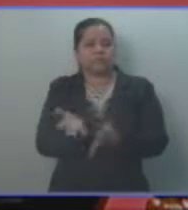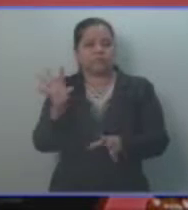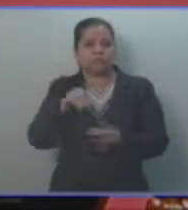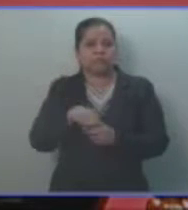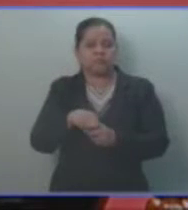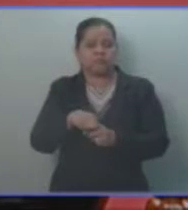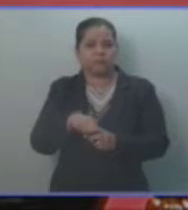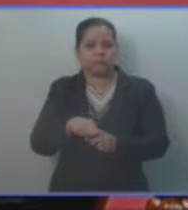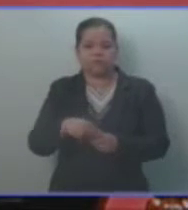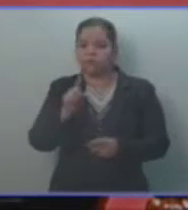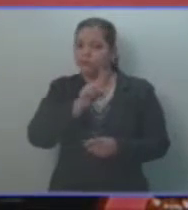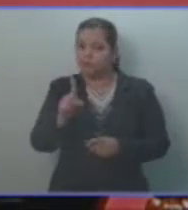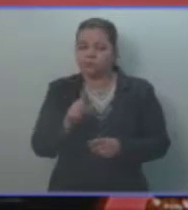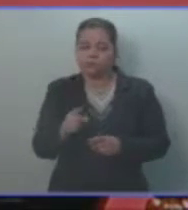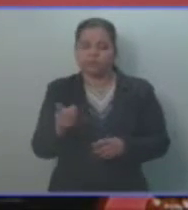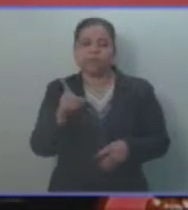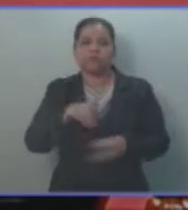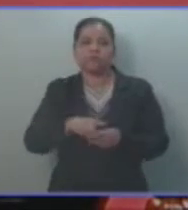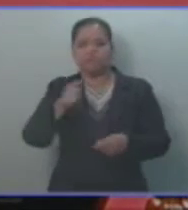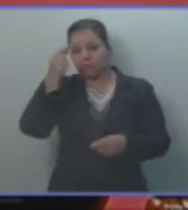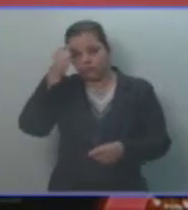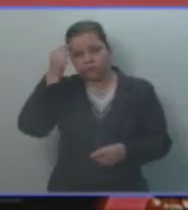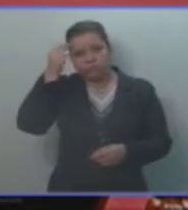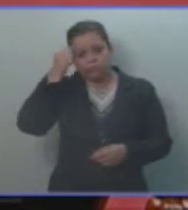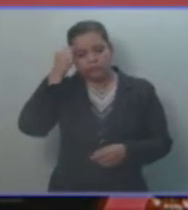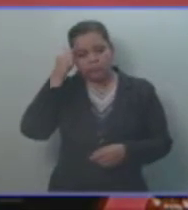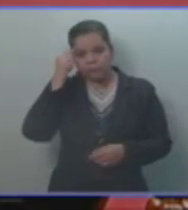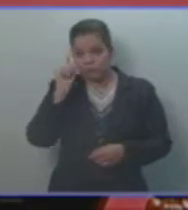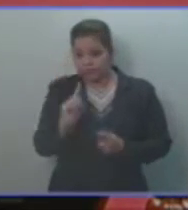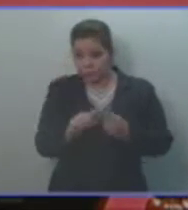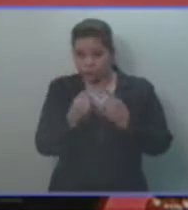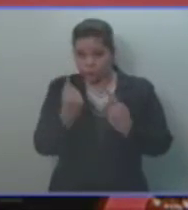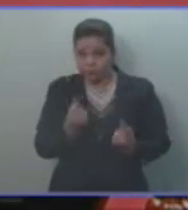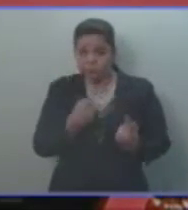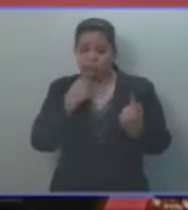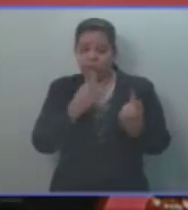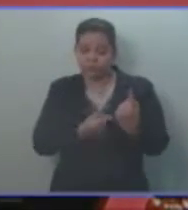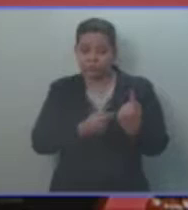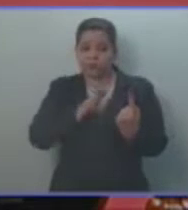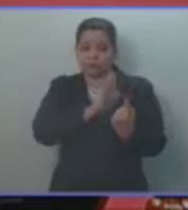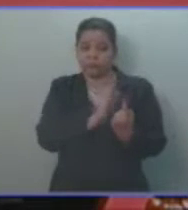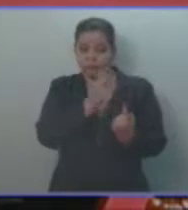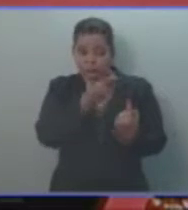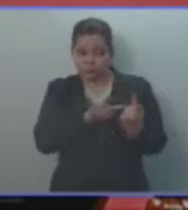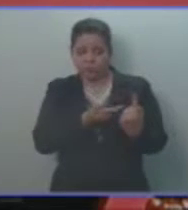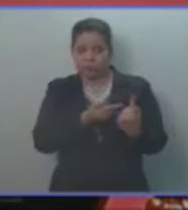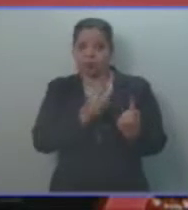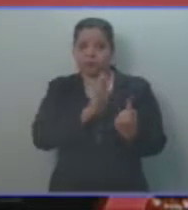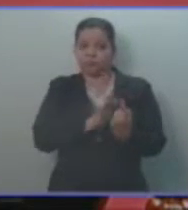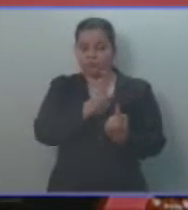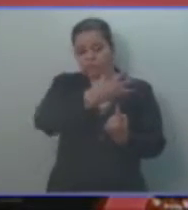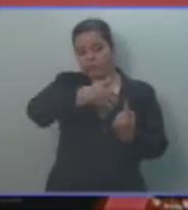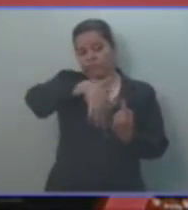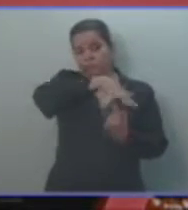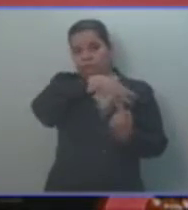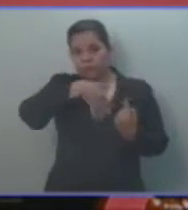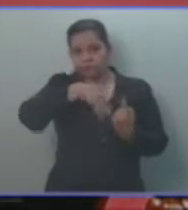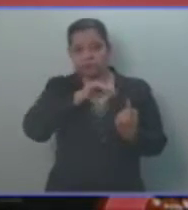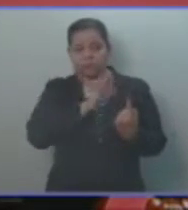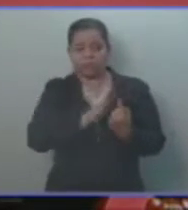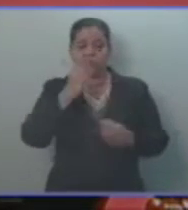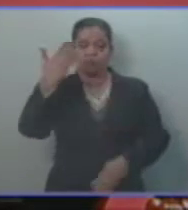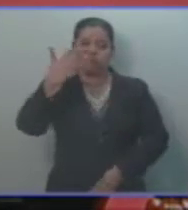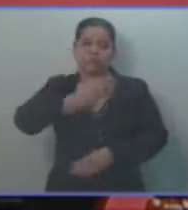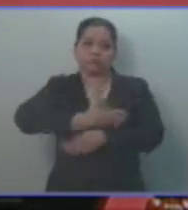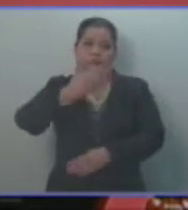mental, pues en el primero se determina la condición de la persona y el entorno social que le rodea y sus